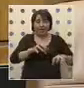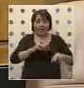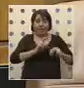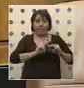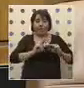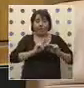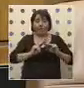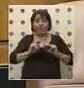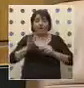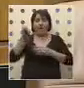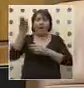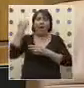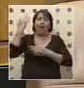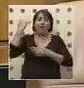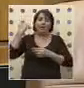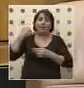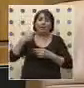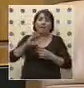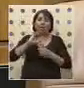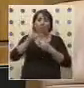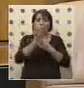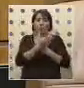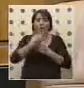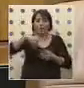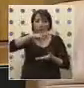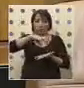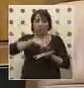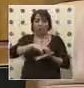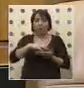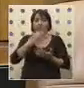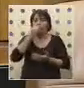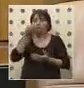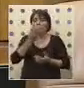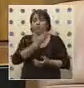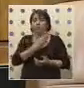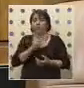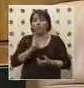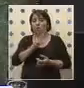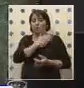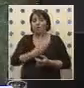que defenderemos como parte del patrimonio cultural de nuestra zona. He dicho, señor Presidente.